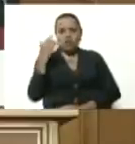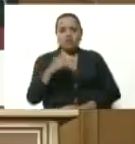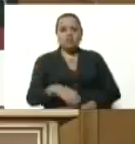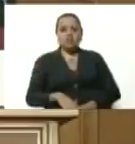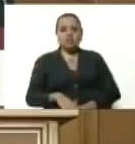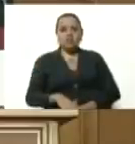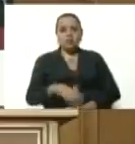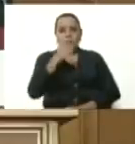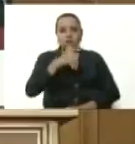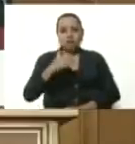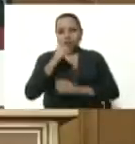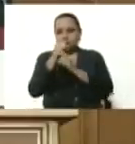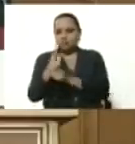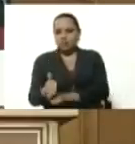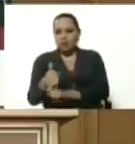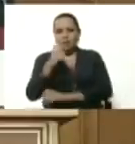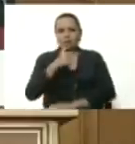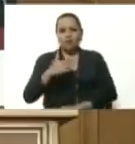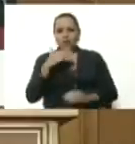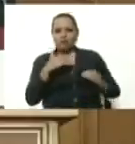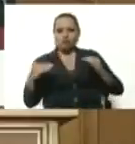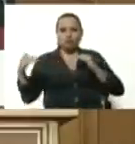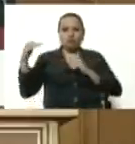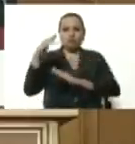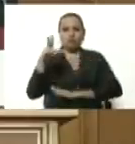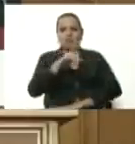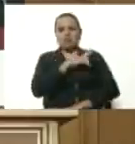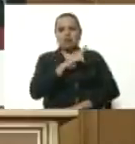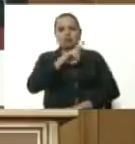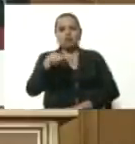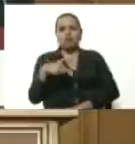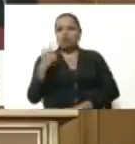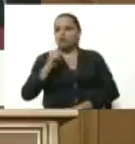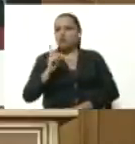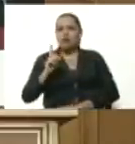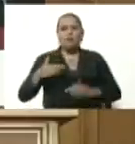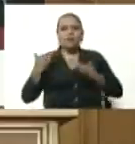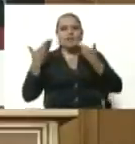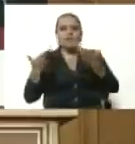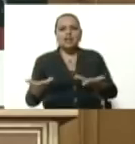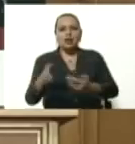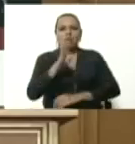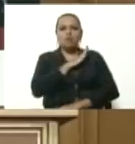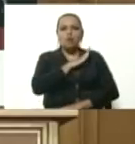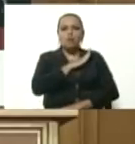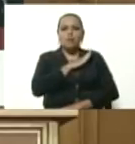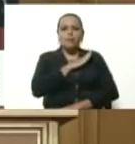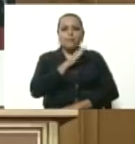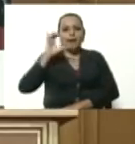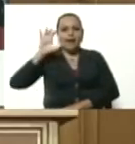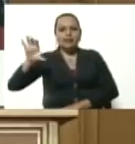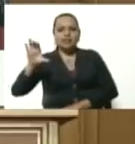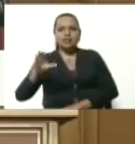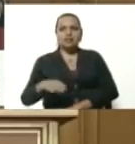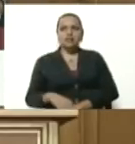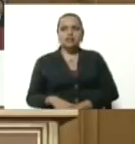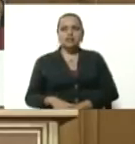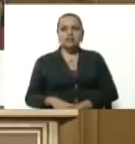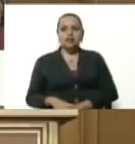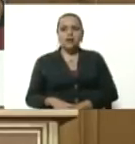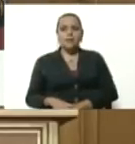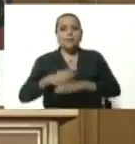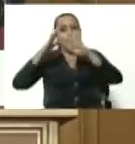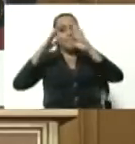neocolonialistas, olvídense racistas, supremacistas. Nosotros no les vamos a entregar la riqueza de la patria. Bájense de esa